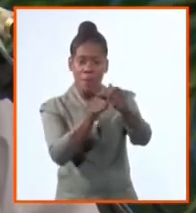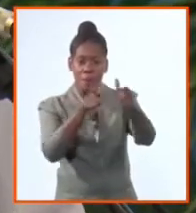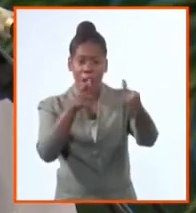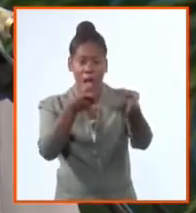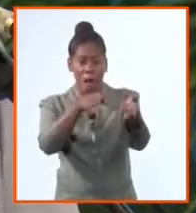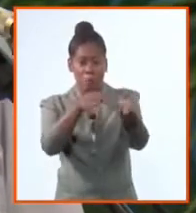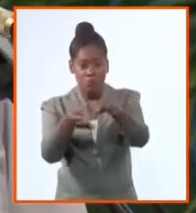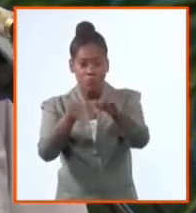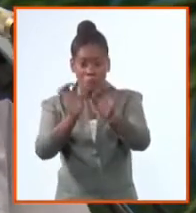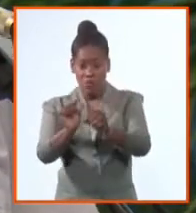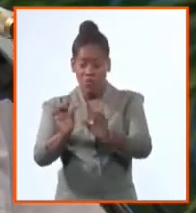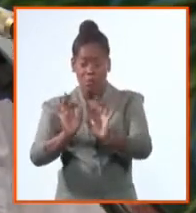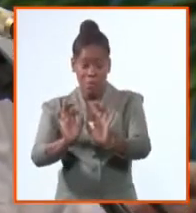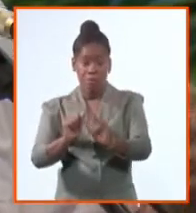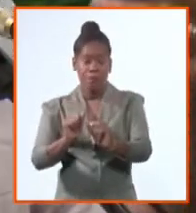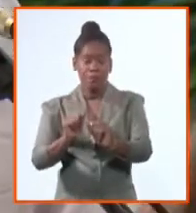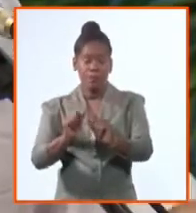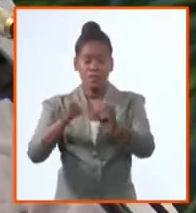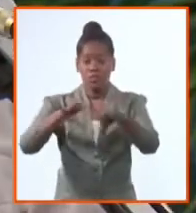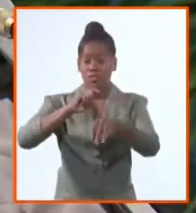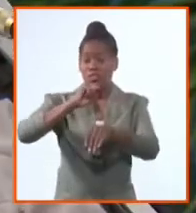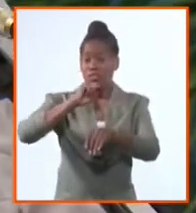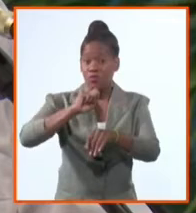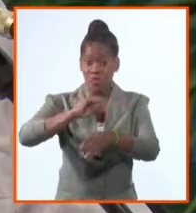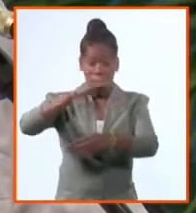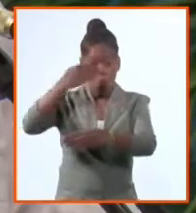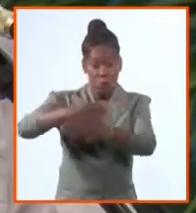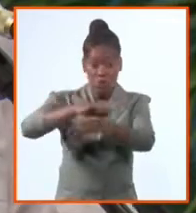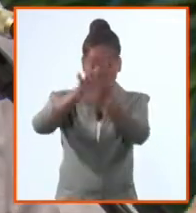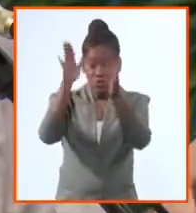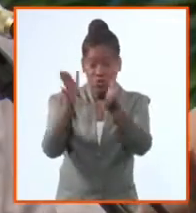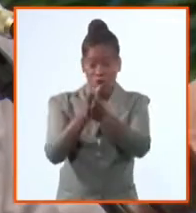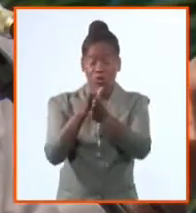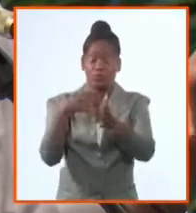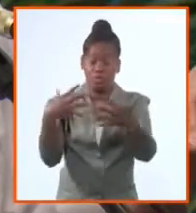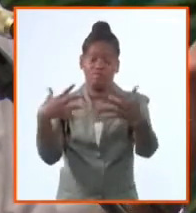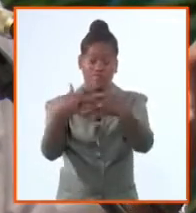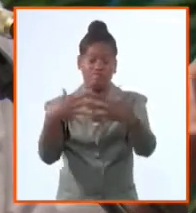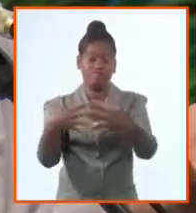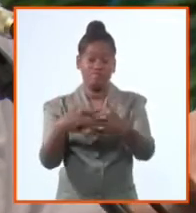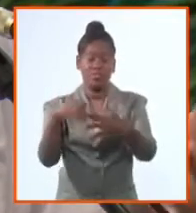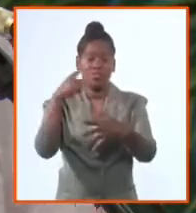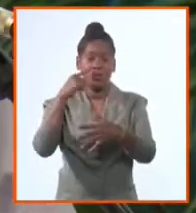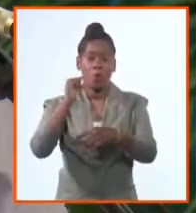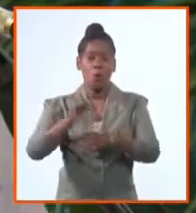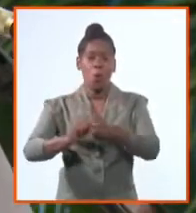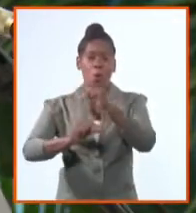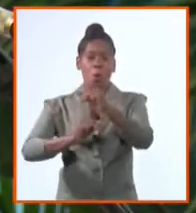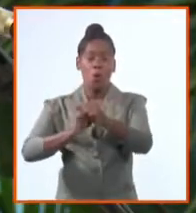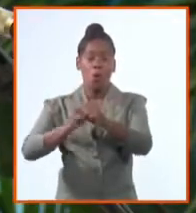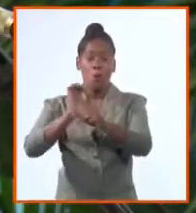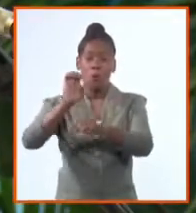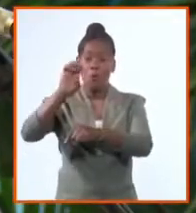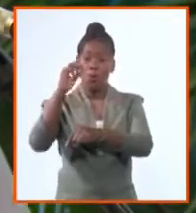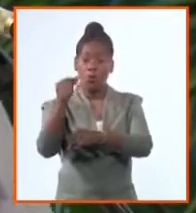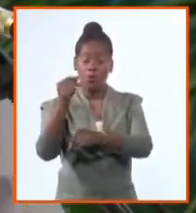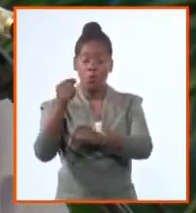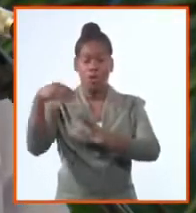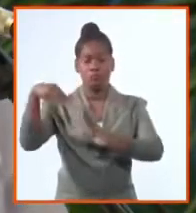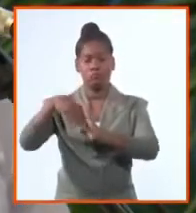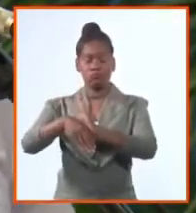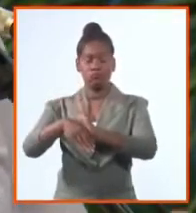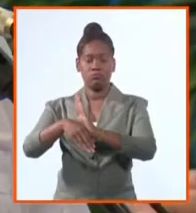primer lugar de los que escribimos sobre estos temas, pero además de la población también, porque es necesario algo muy importante. Fidel